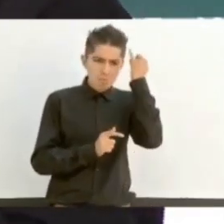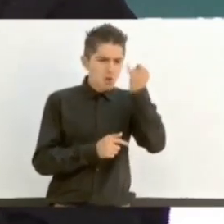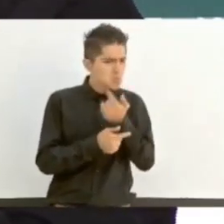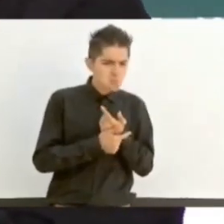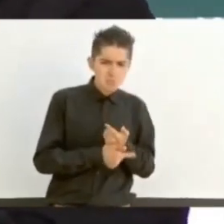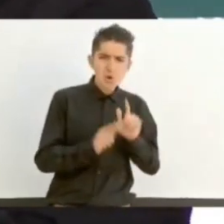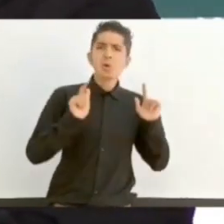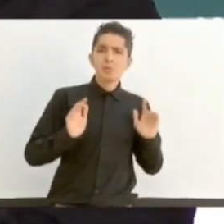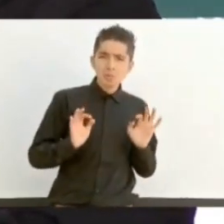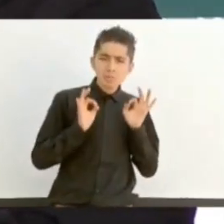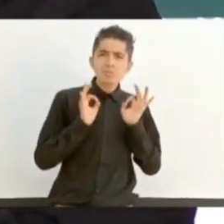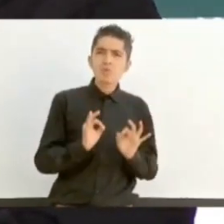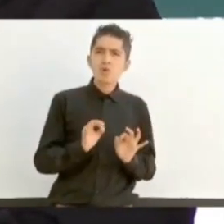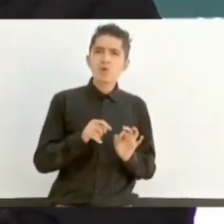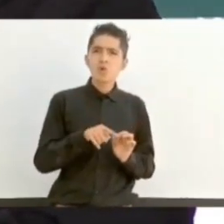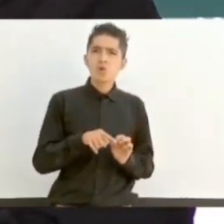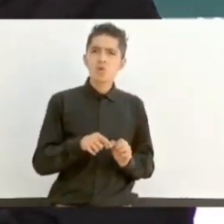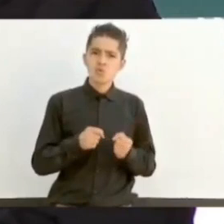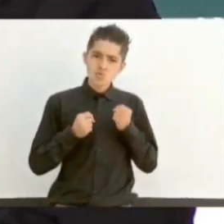radical.